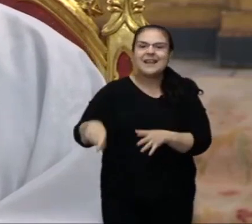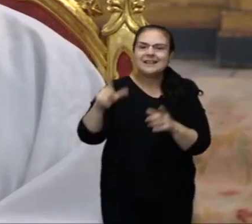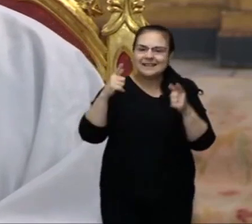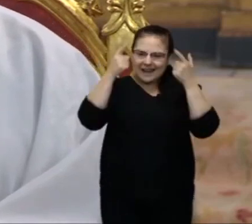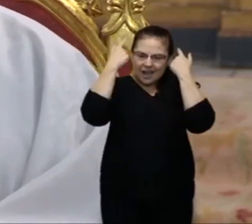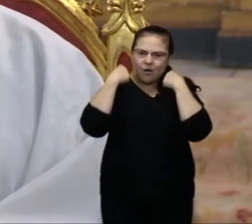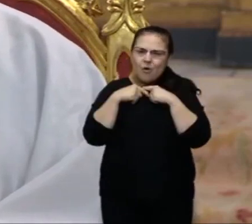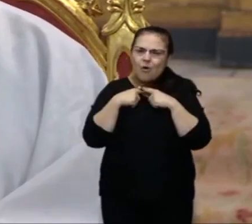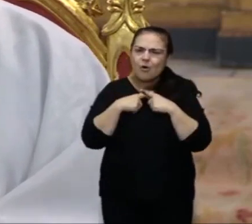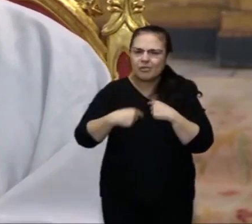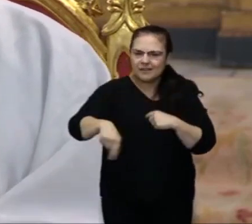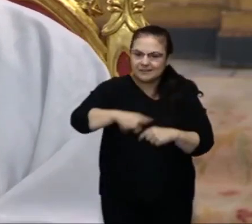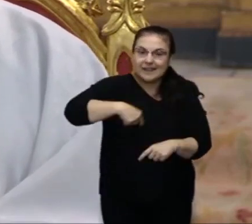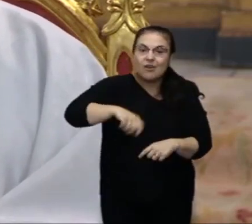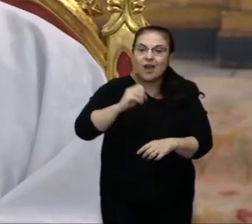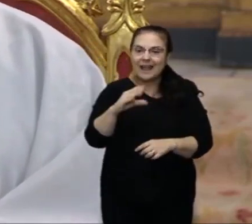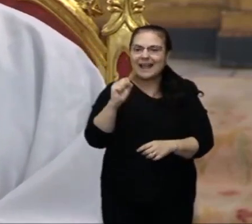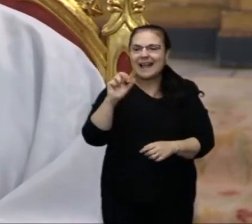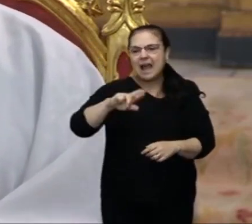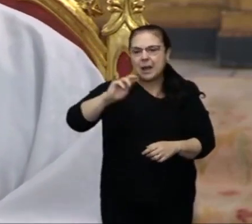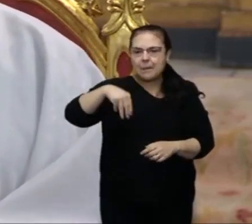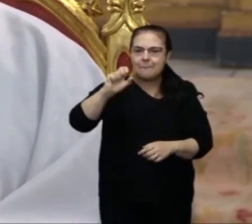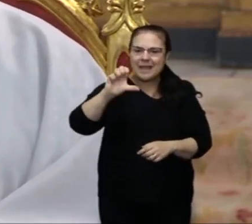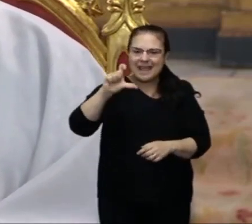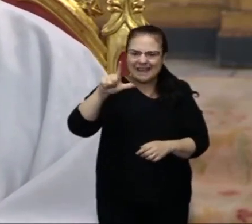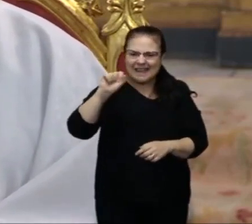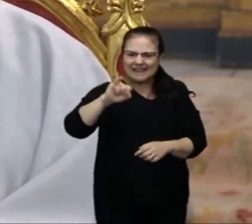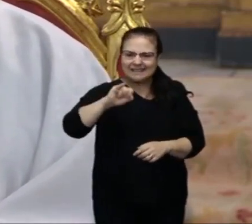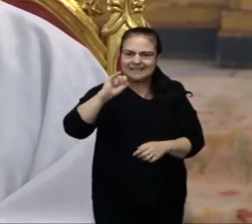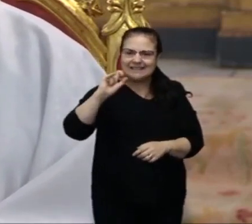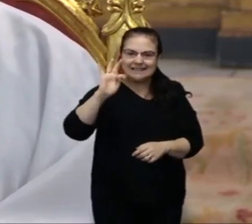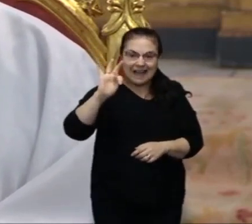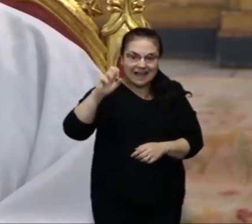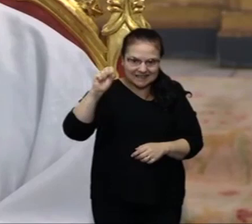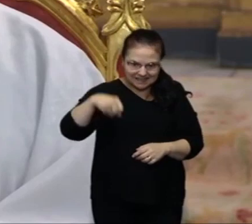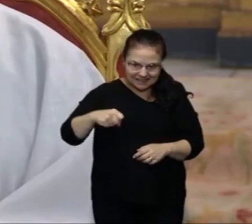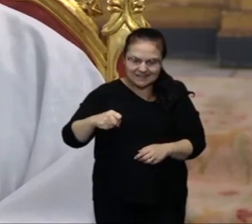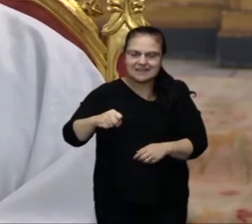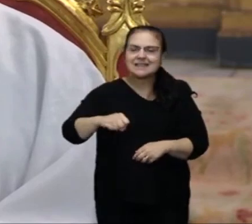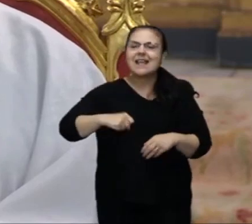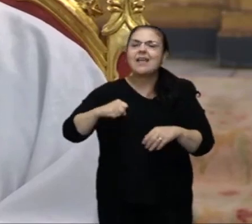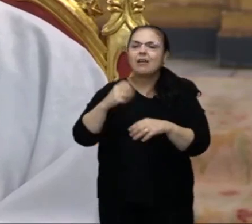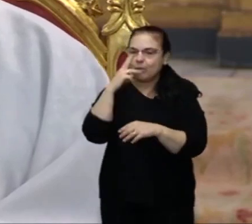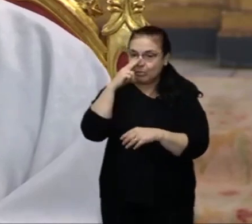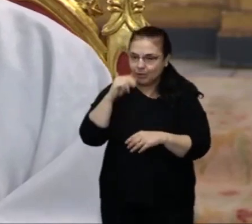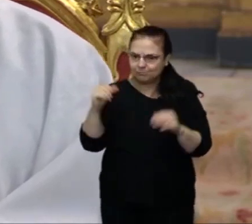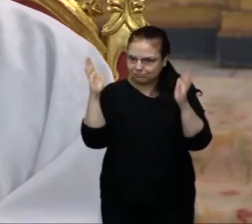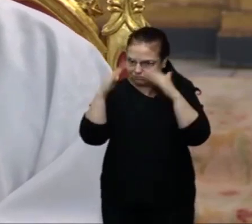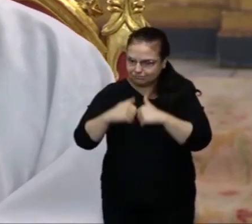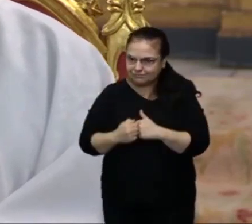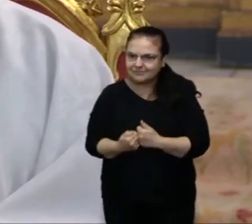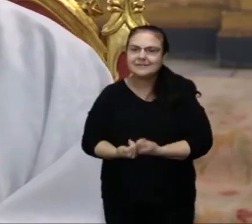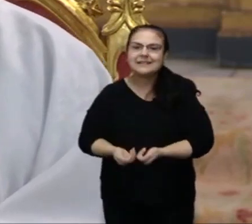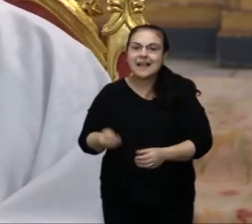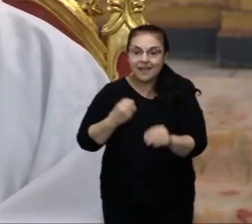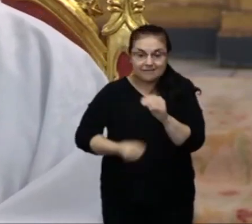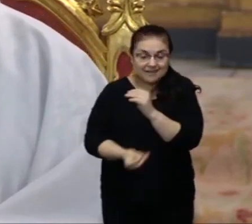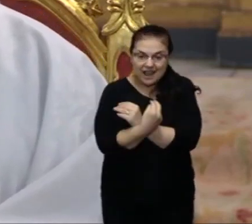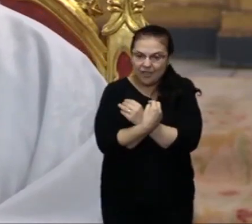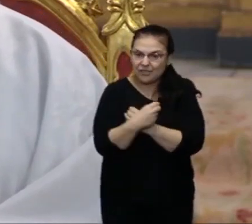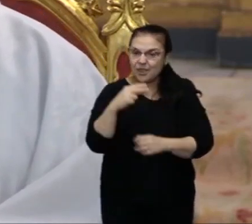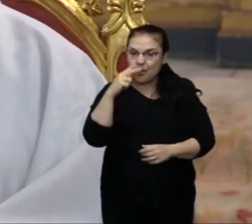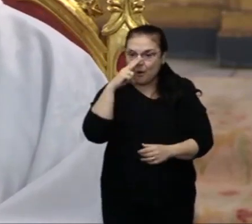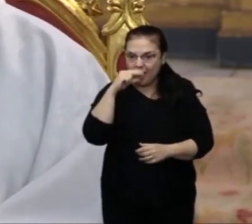los Carmelitas, descalzos y doctor de la Iglesia. Nació en Fontiveros, Ávila, hacia el